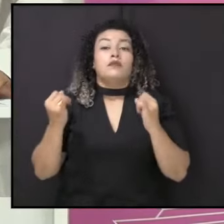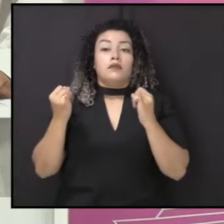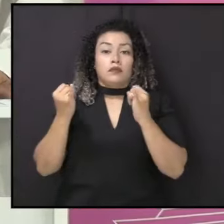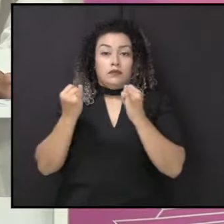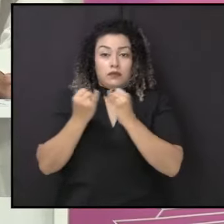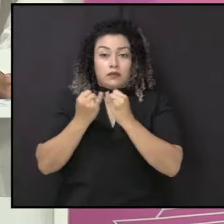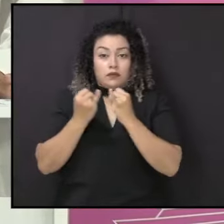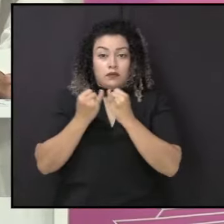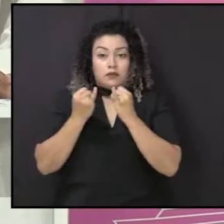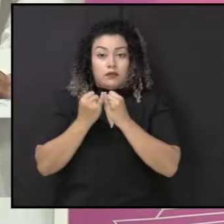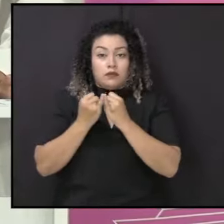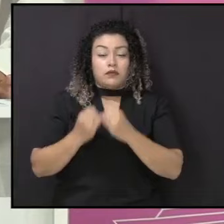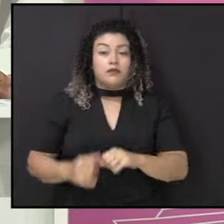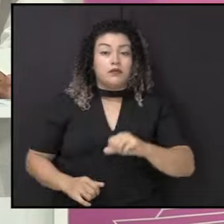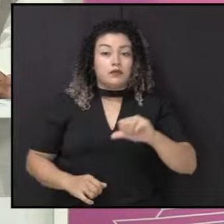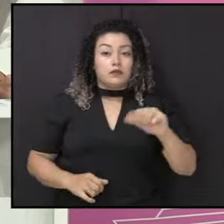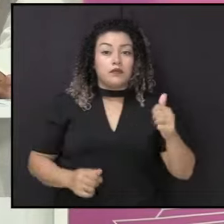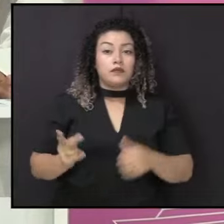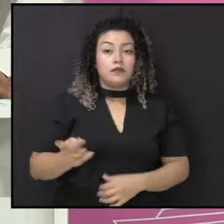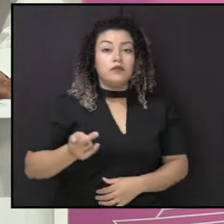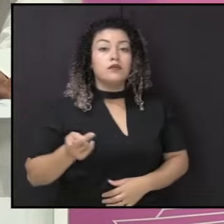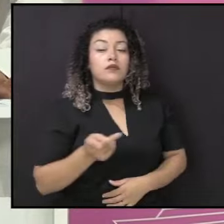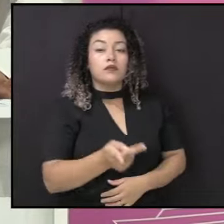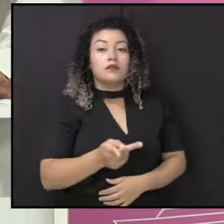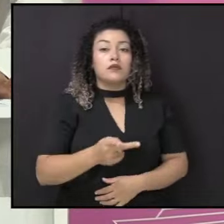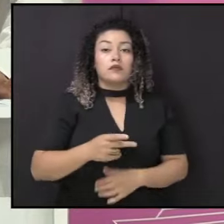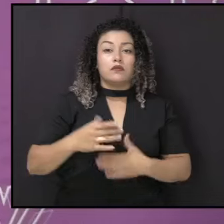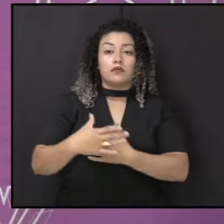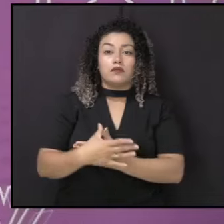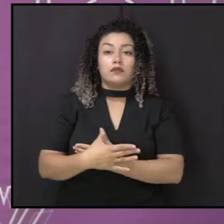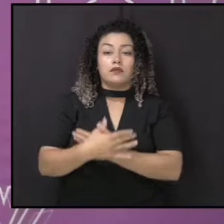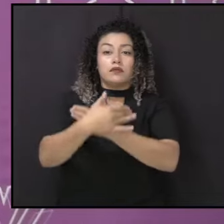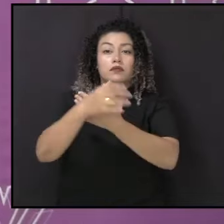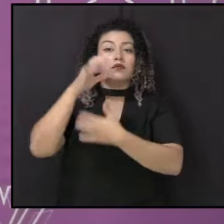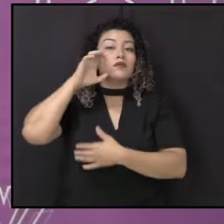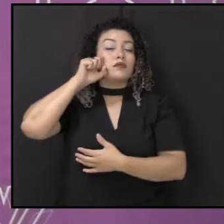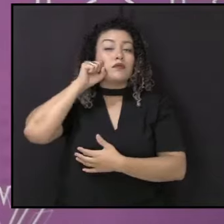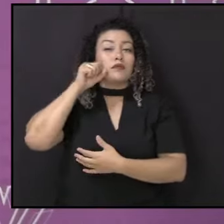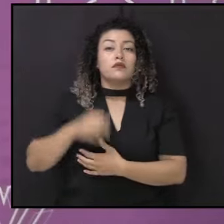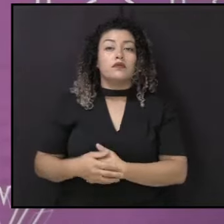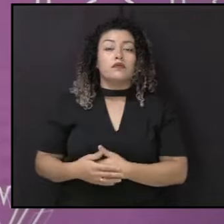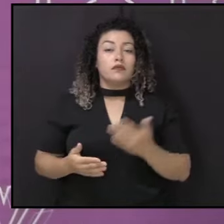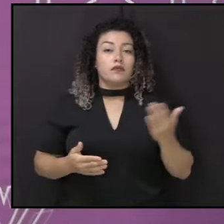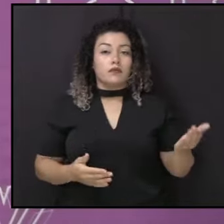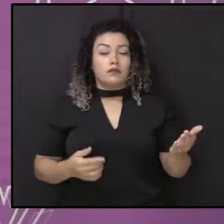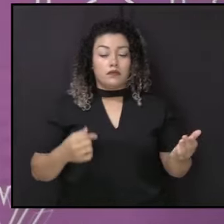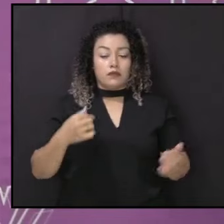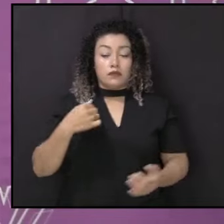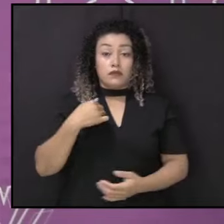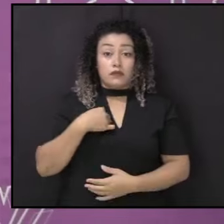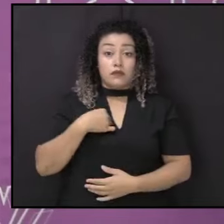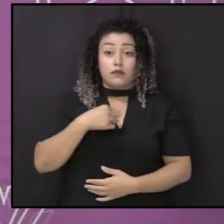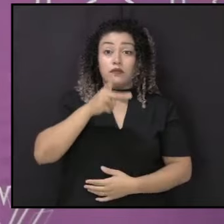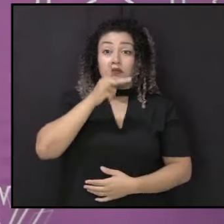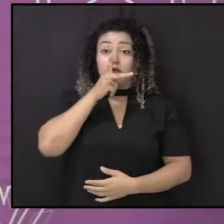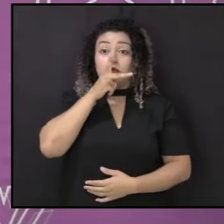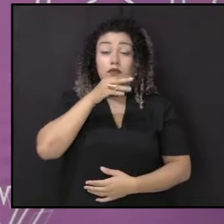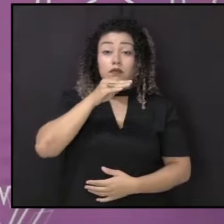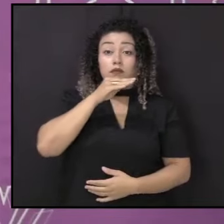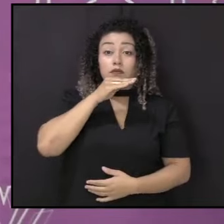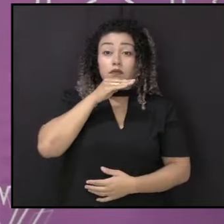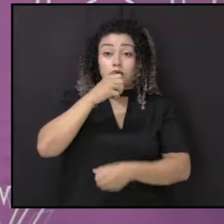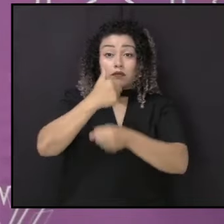Movimiento Ciudadano en este segmento de contrarréplicas. Tiene 1 minuto. Adelante. A mí mi madre, mi padre, mis abuelos me